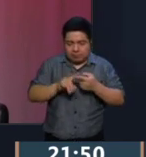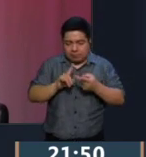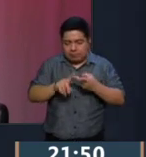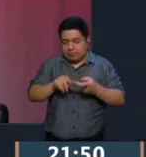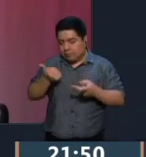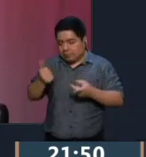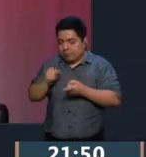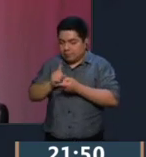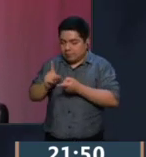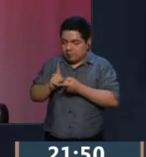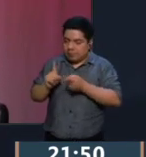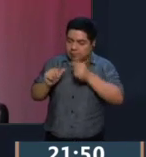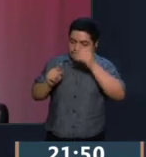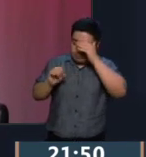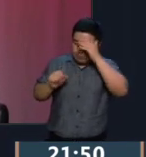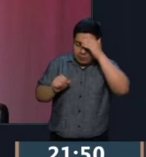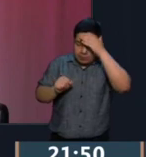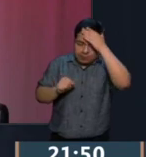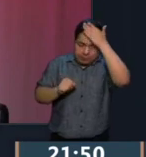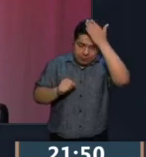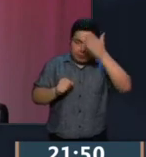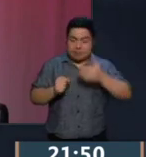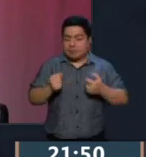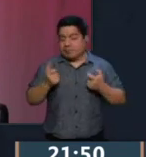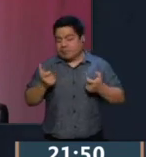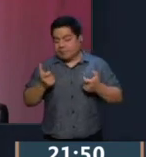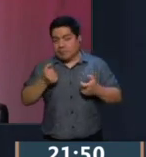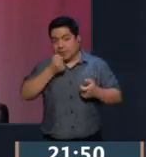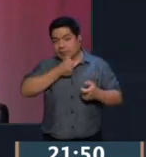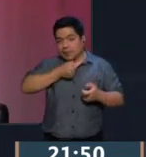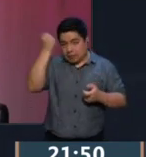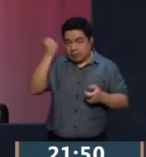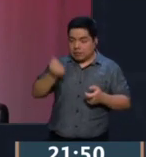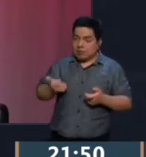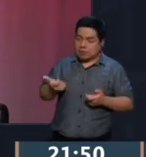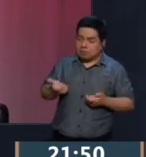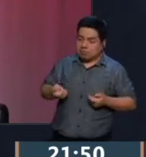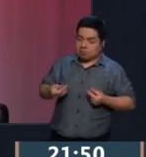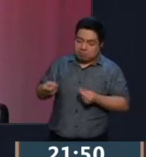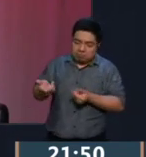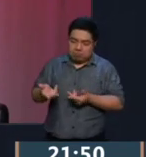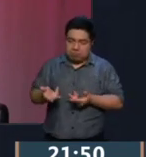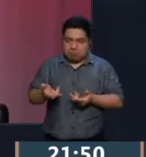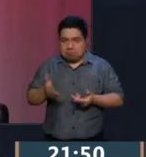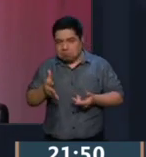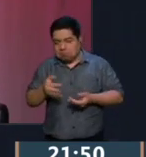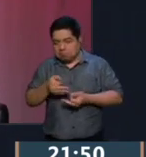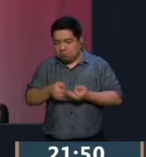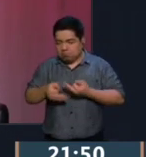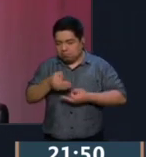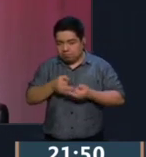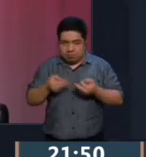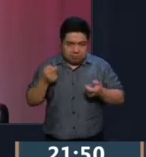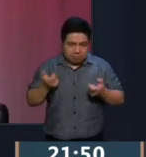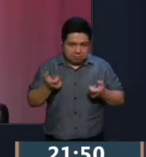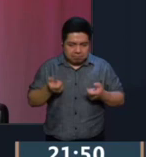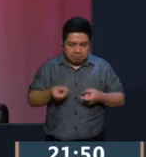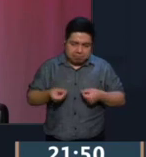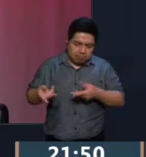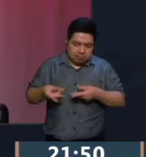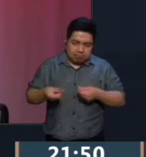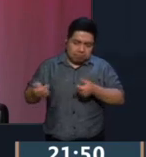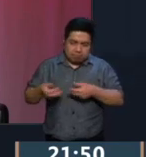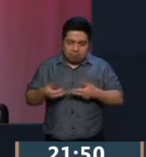otro dato, hablando ya de gastos de campaña, que es regularmente a donde termina todo